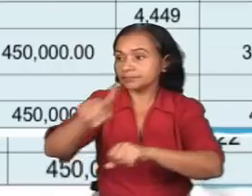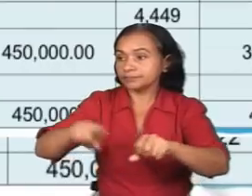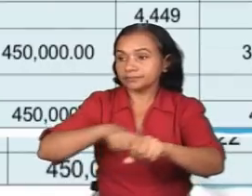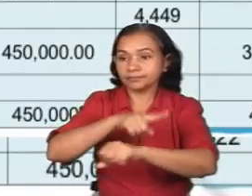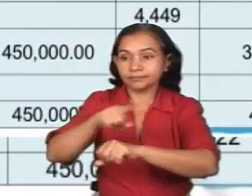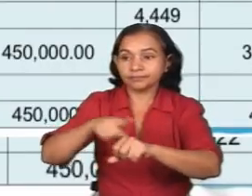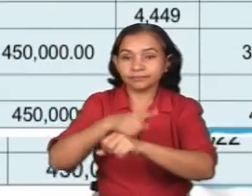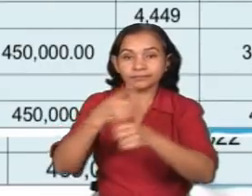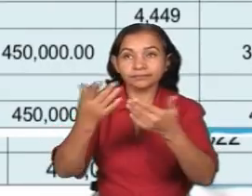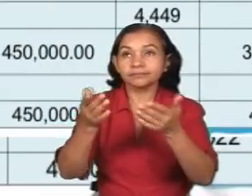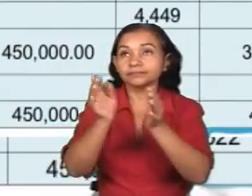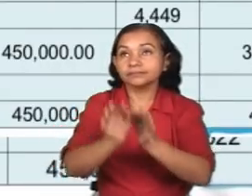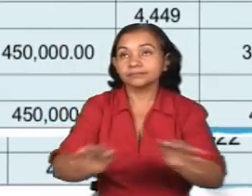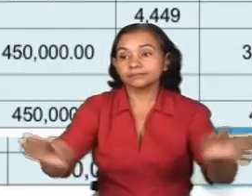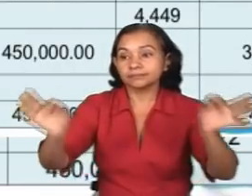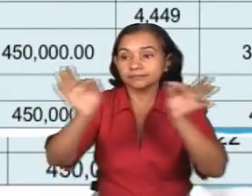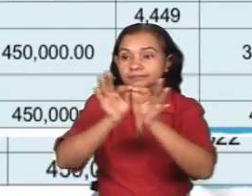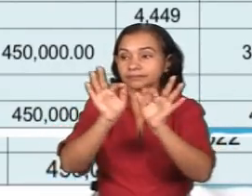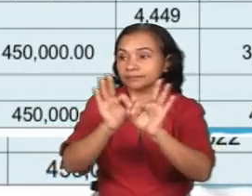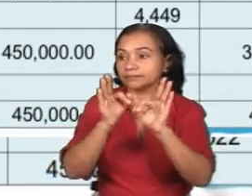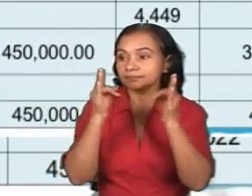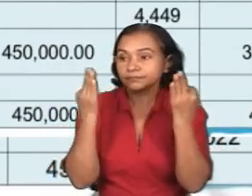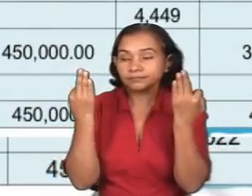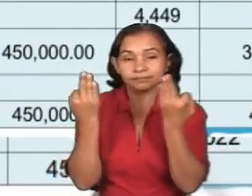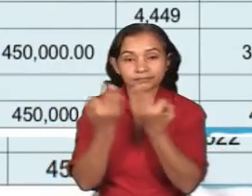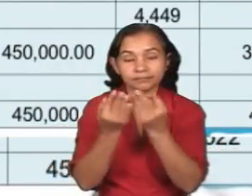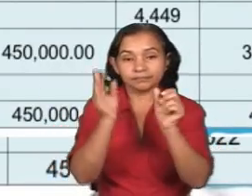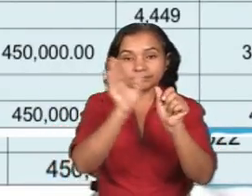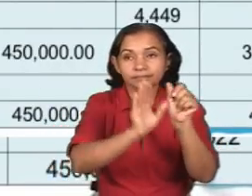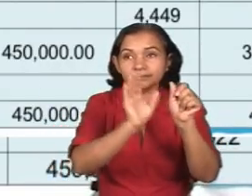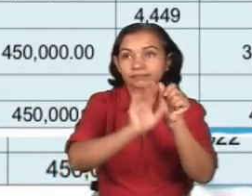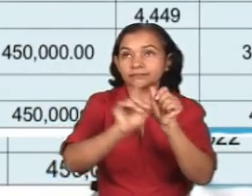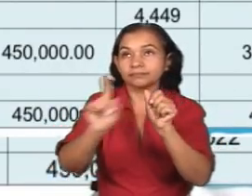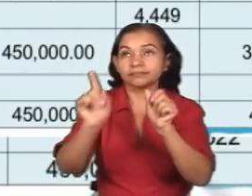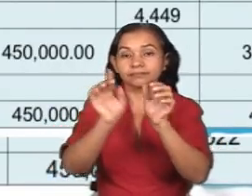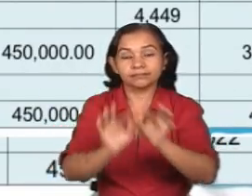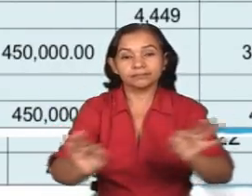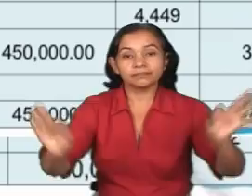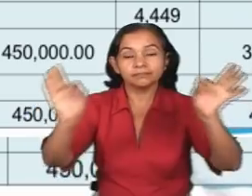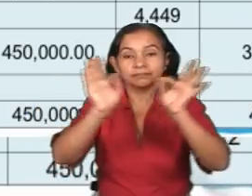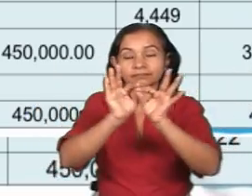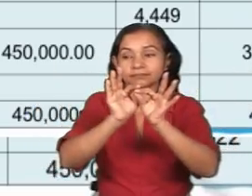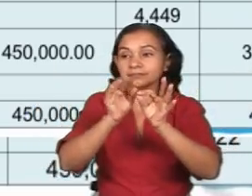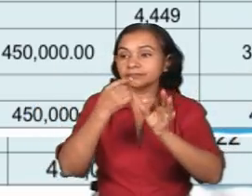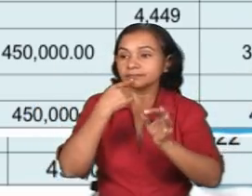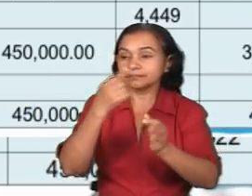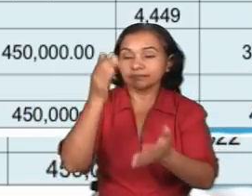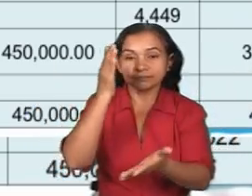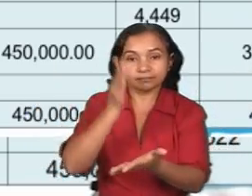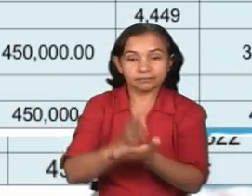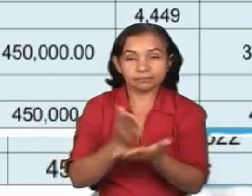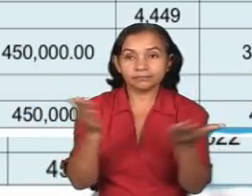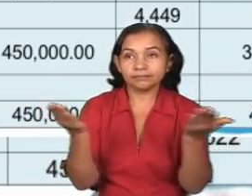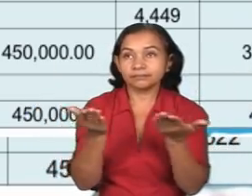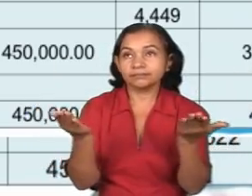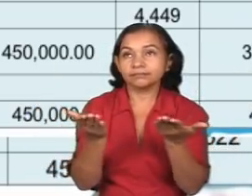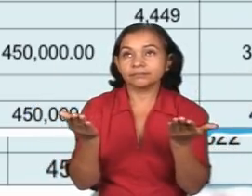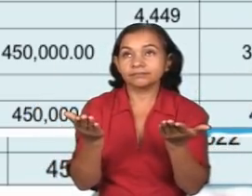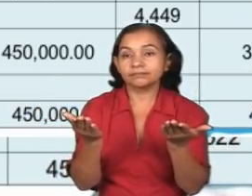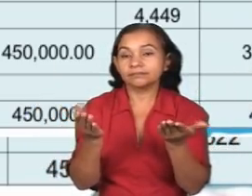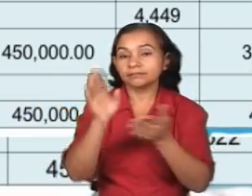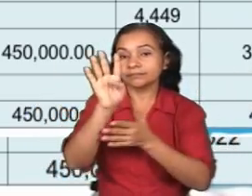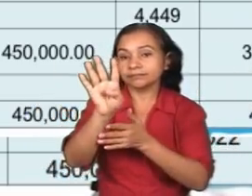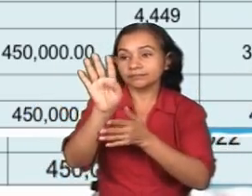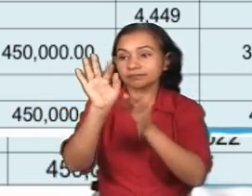emblemático completamente para la familia. Y también es dramático para cada uno. Y para nosotros son emblemáticos realmente. Nosotros decimos, el proyecto no importa que sean